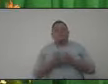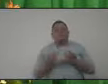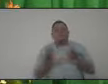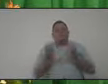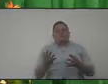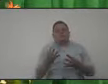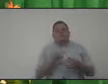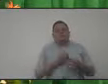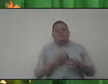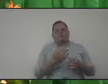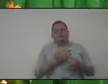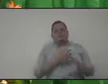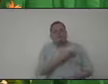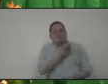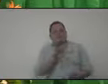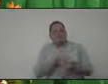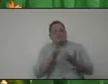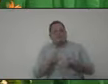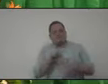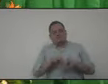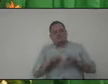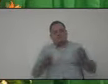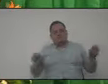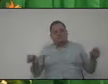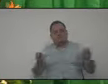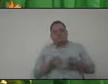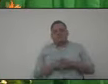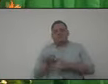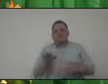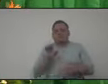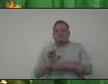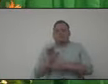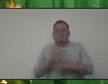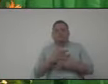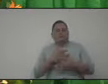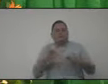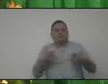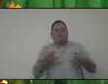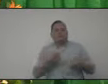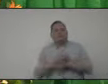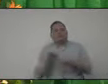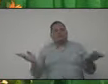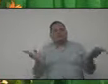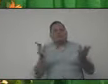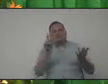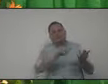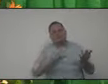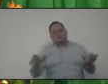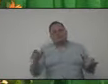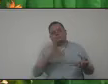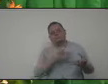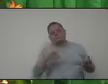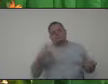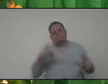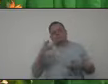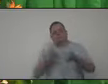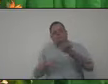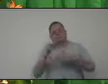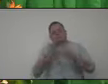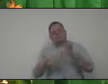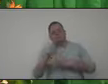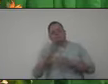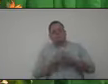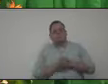dado la oportunidad de estar acá y de, más que es una entidad prestadora de salud, estar al frente de la salud de los